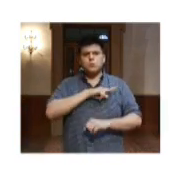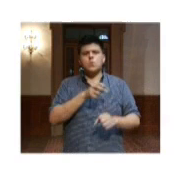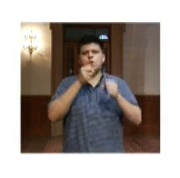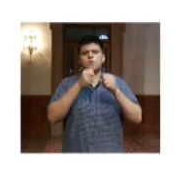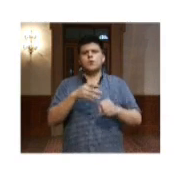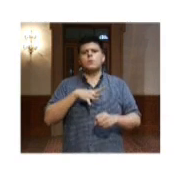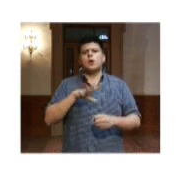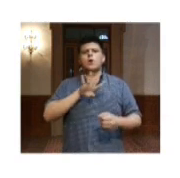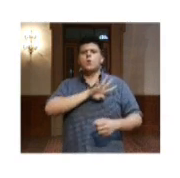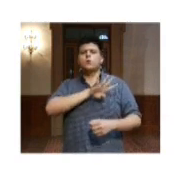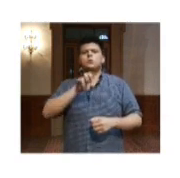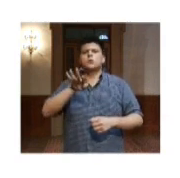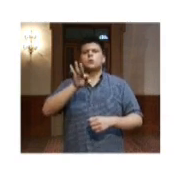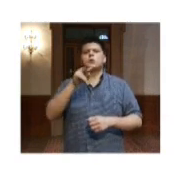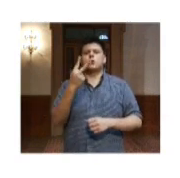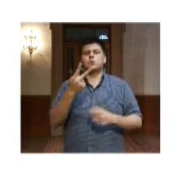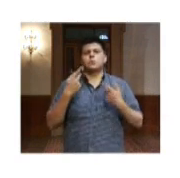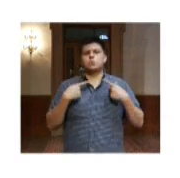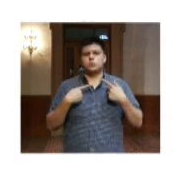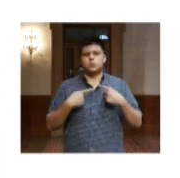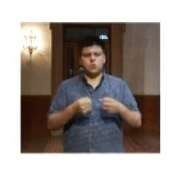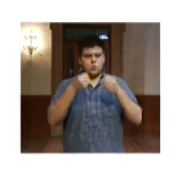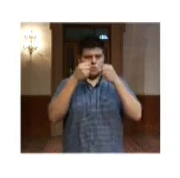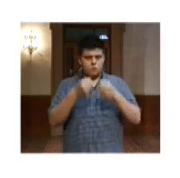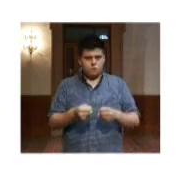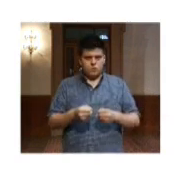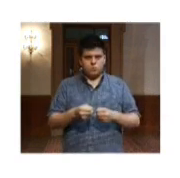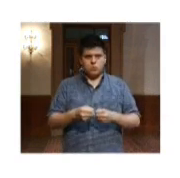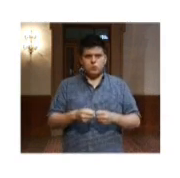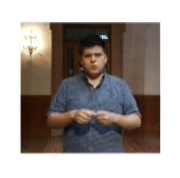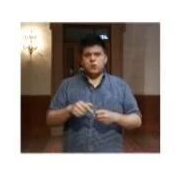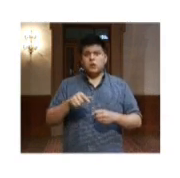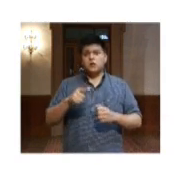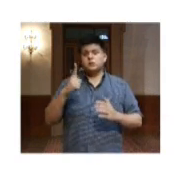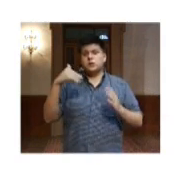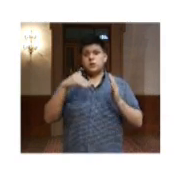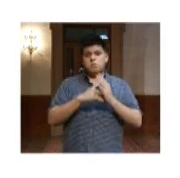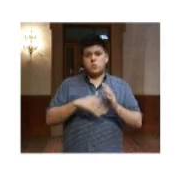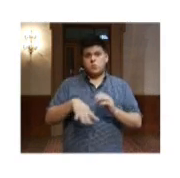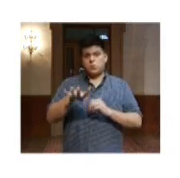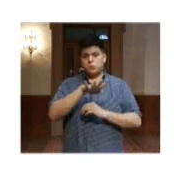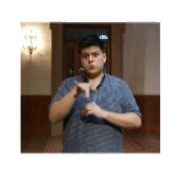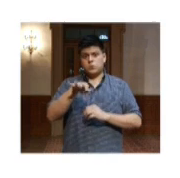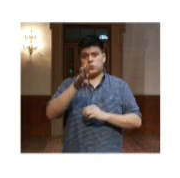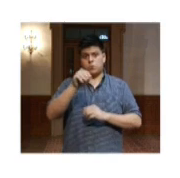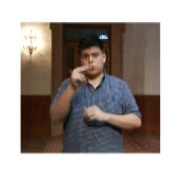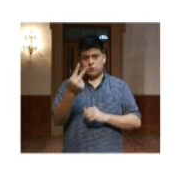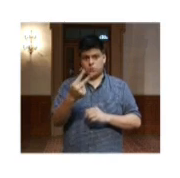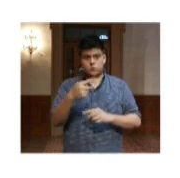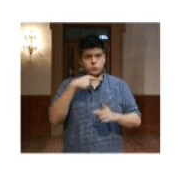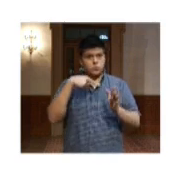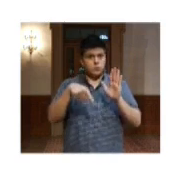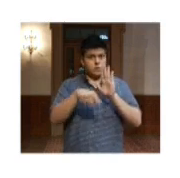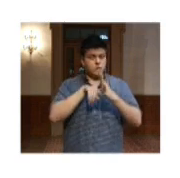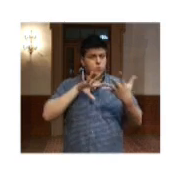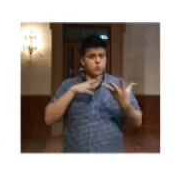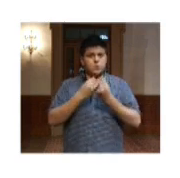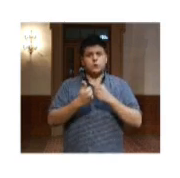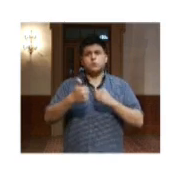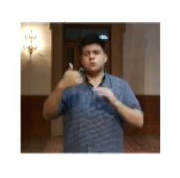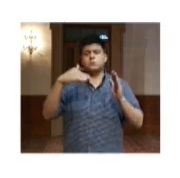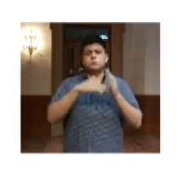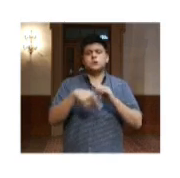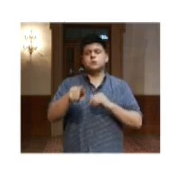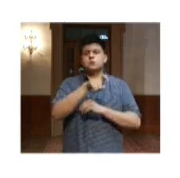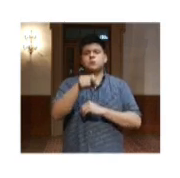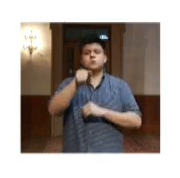tenemos 442 casos con 5.732 negativos, para dar un total de